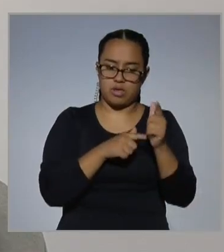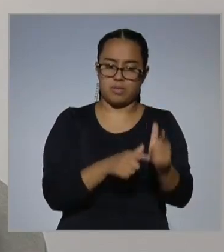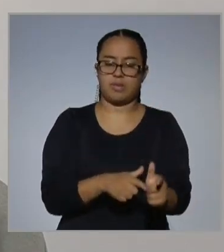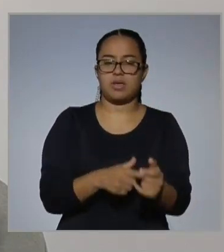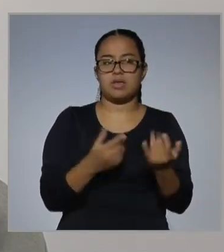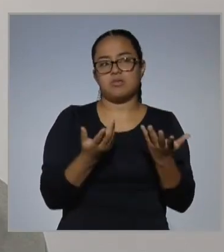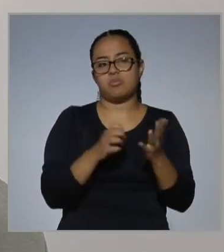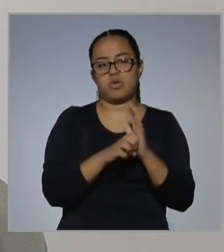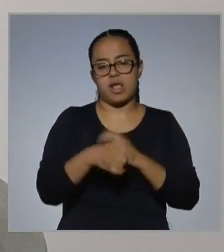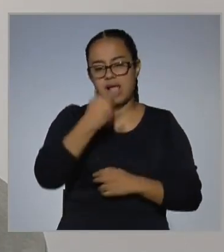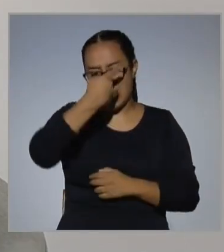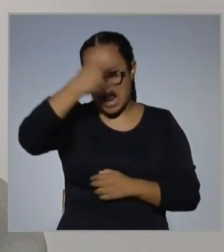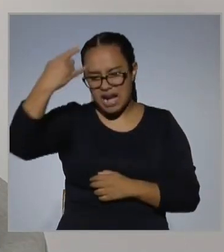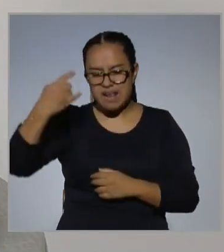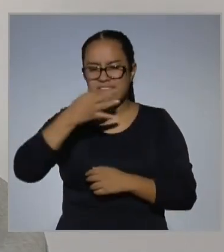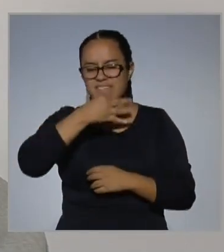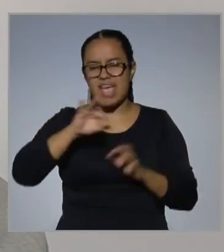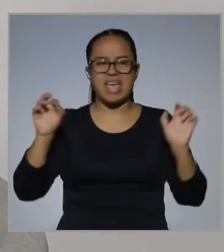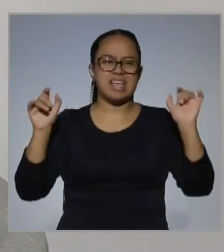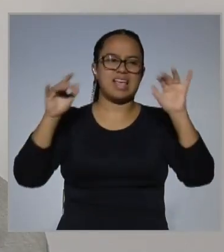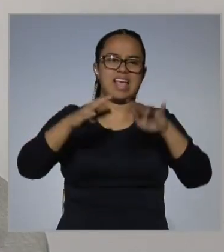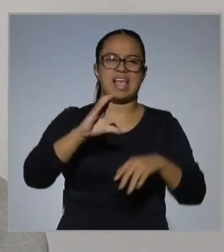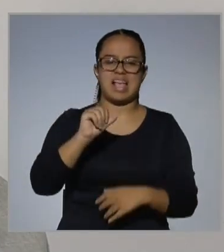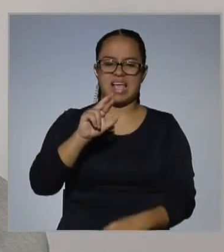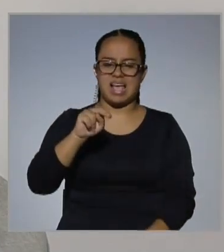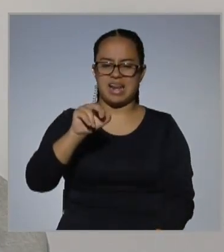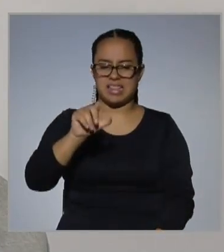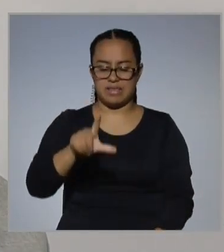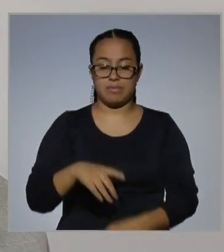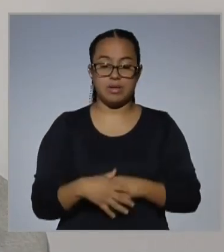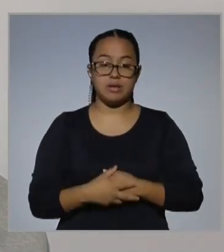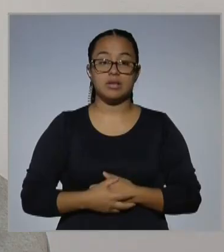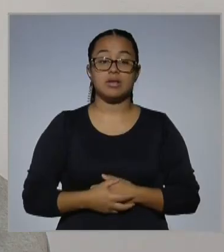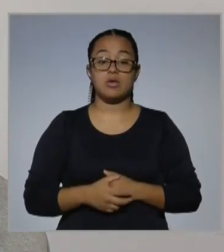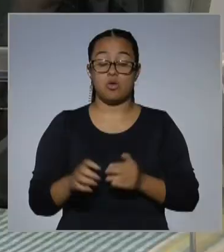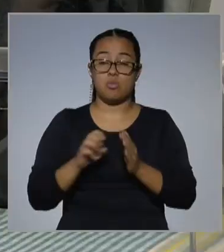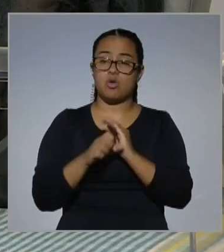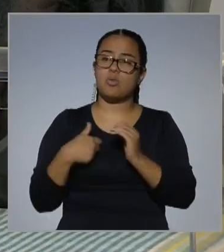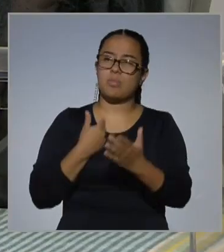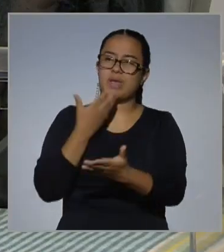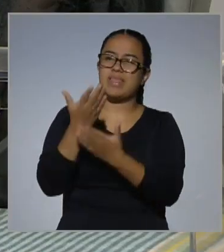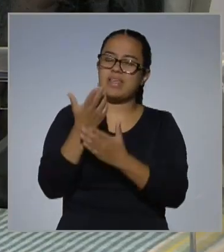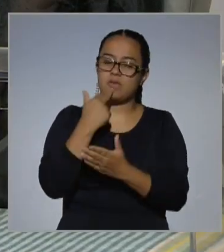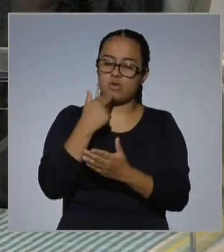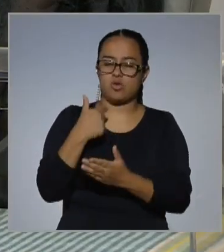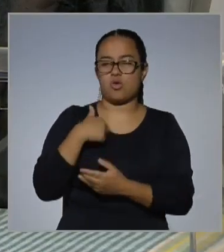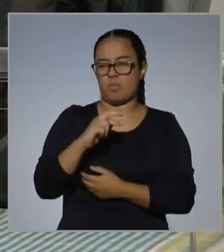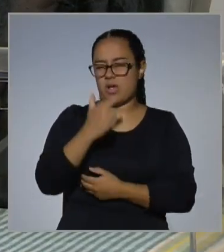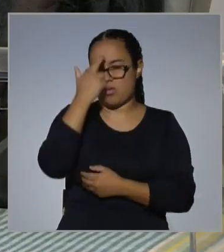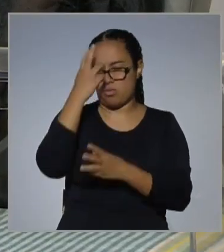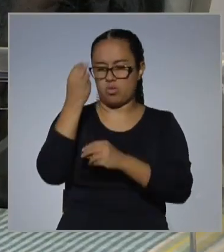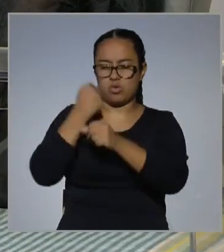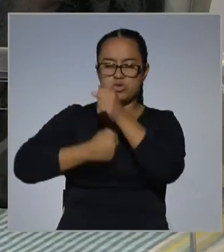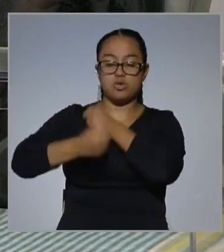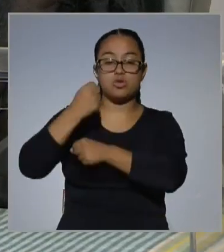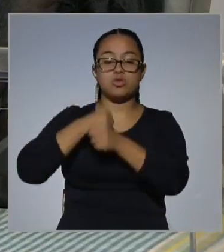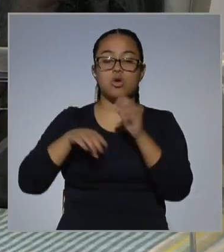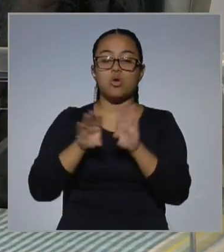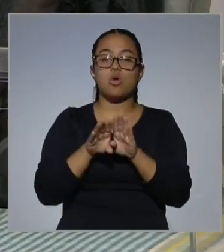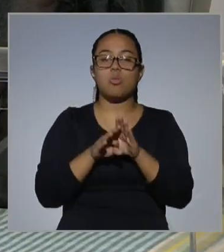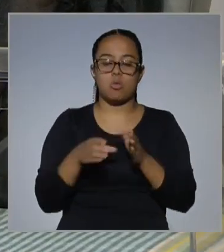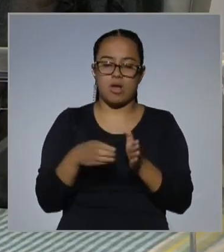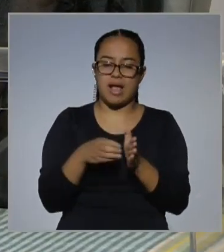en los carnavales y en un montón de otras festividades. Pero también este asunto de pedir calaverita, por ejemplo, yo me acuerdo hace muchos años, la hacías en una